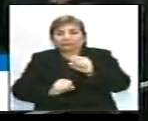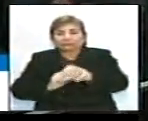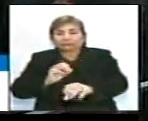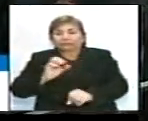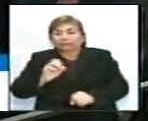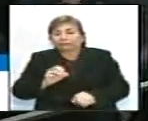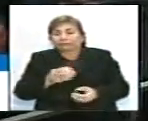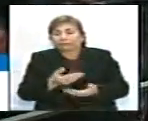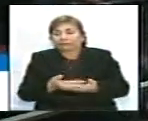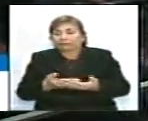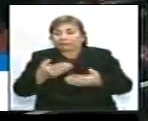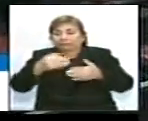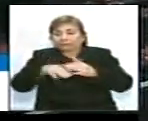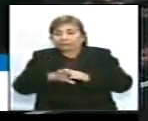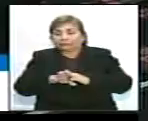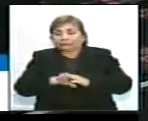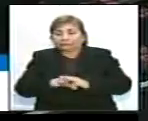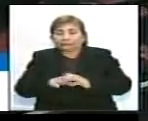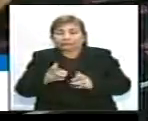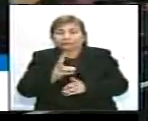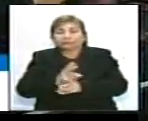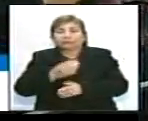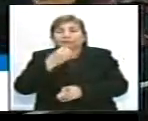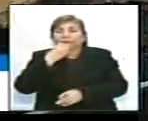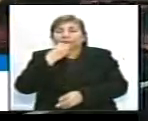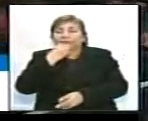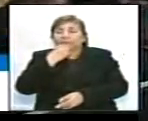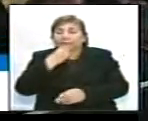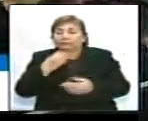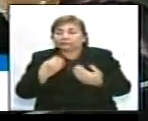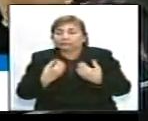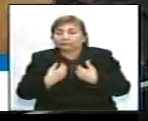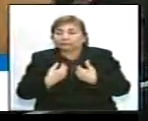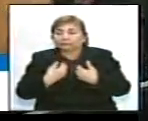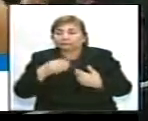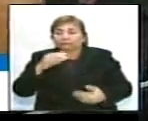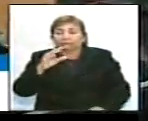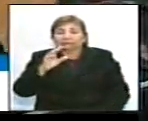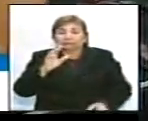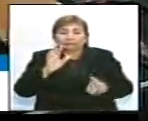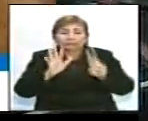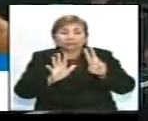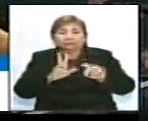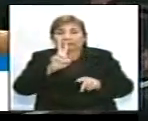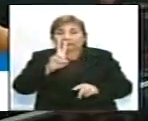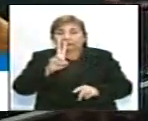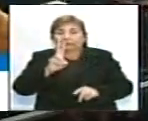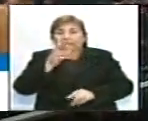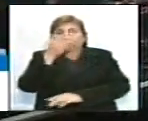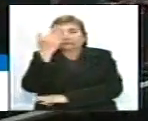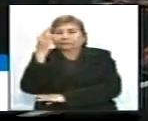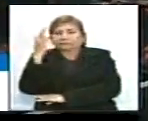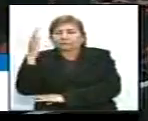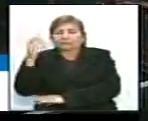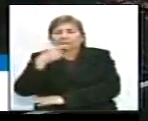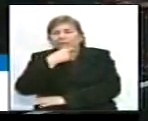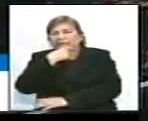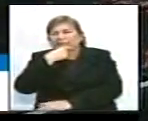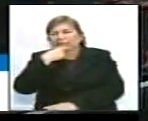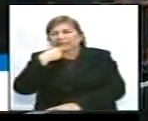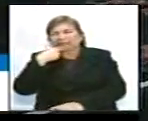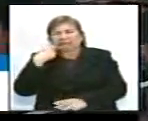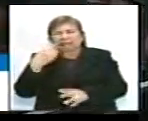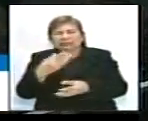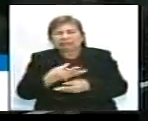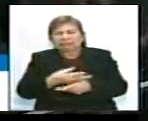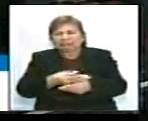que se han dado dentro de esta área de conservación que tiene cerca de 32 mil hectáreas de bosques secos con especies